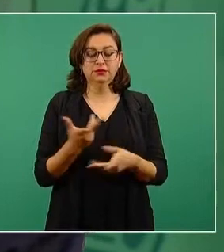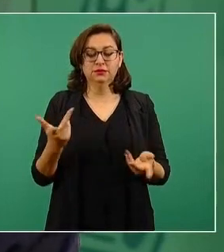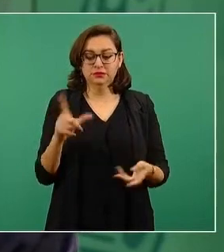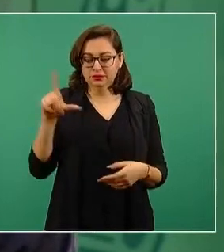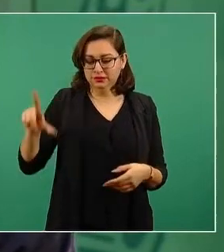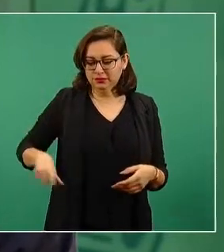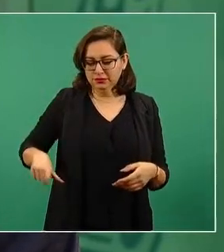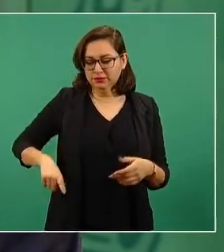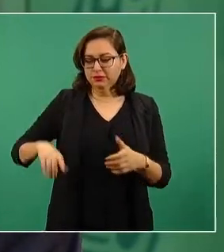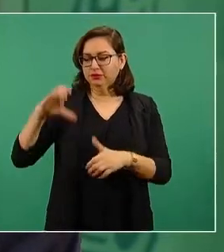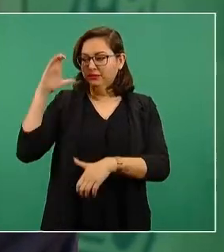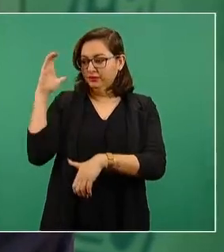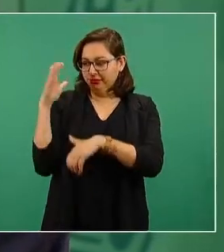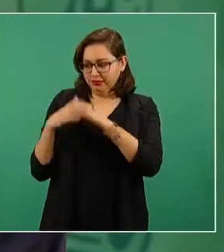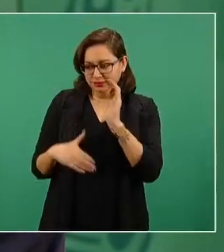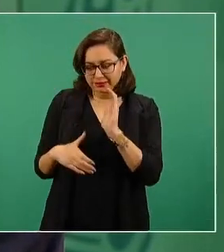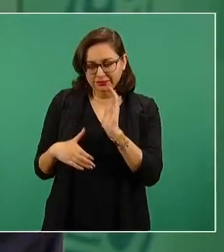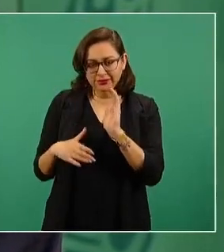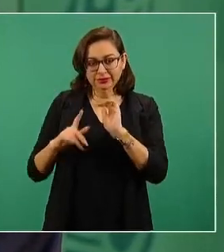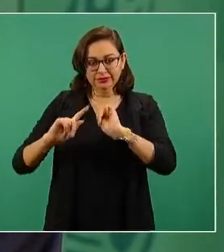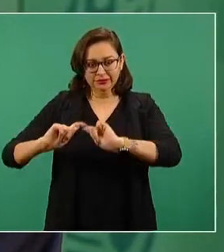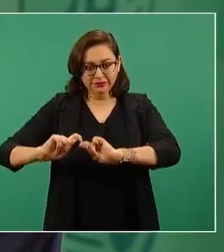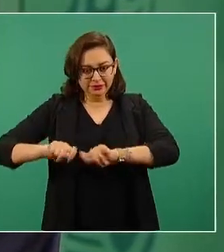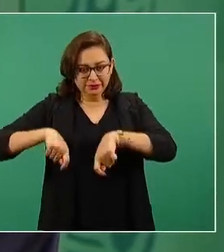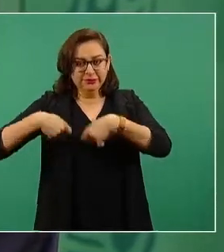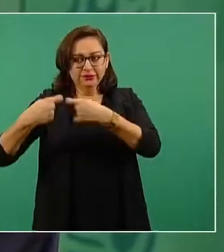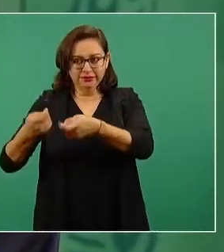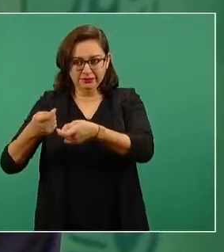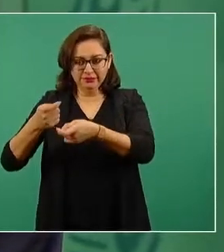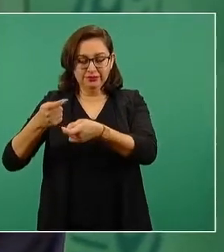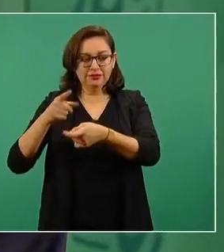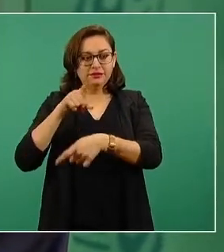se entregaban estas notarías. ¿A quiénes?